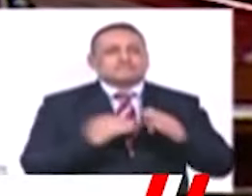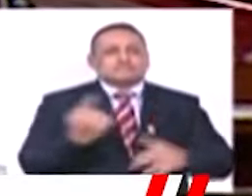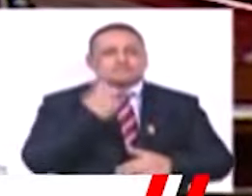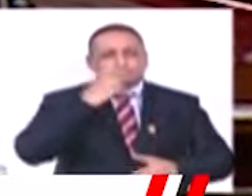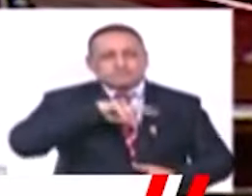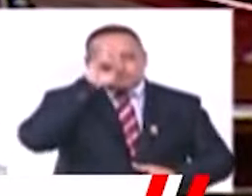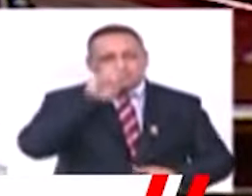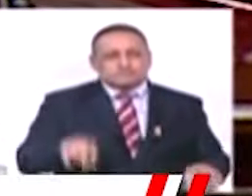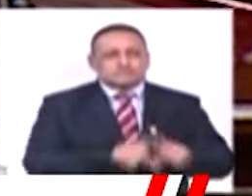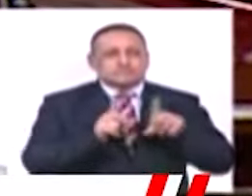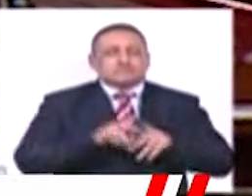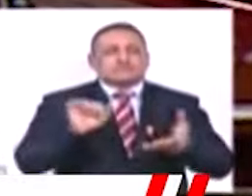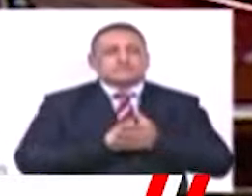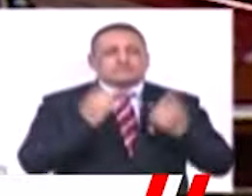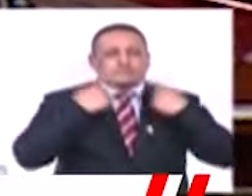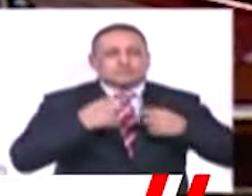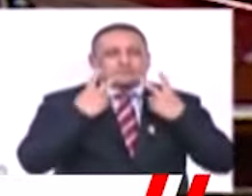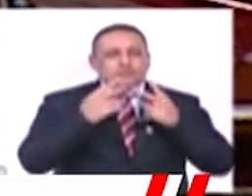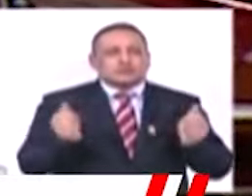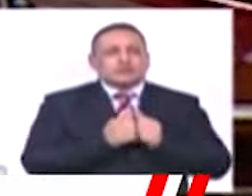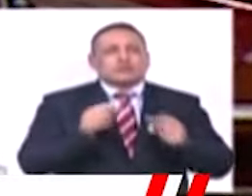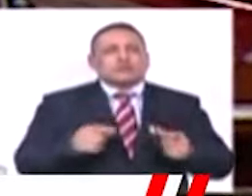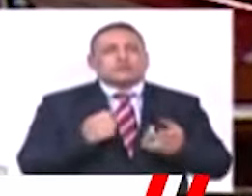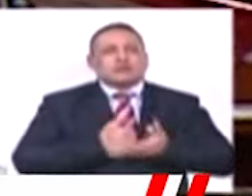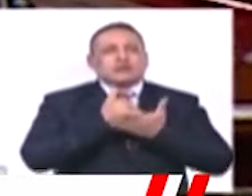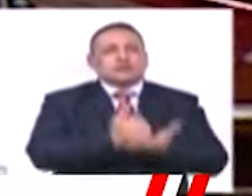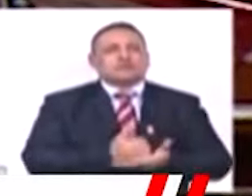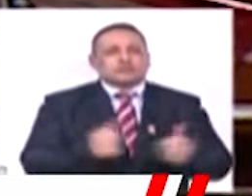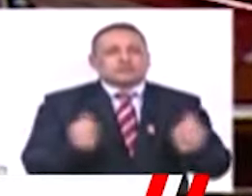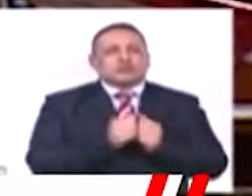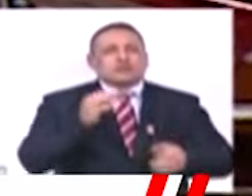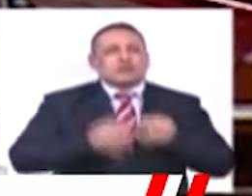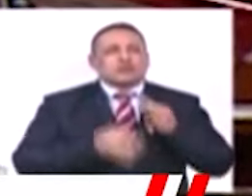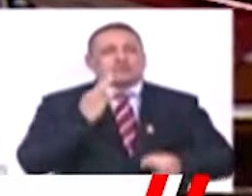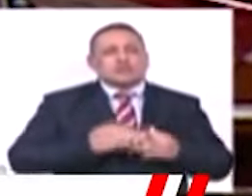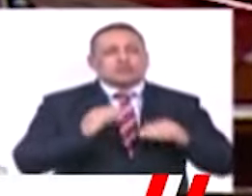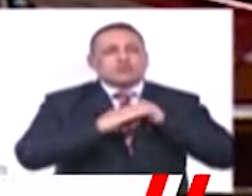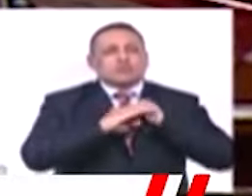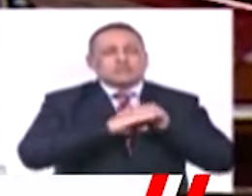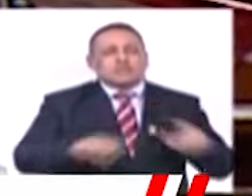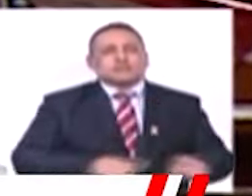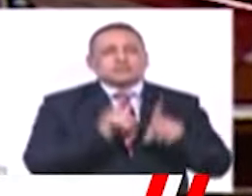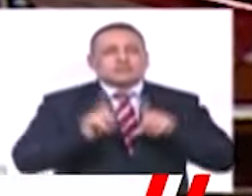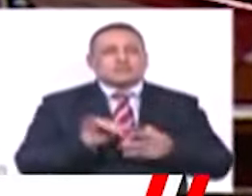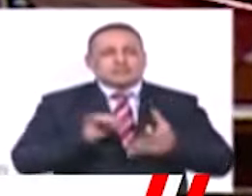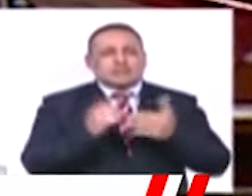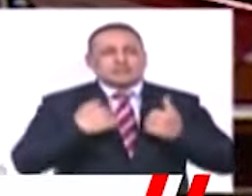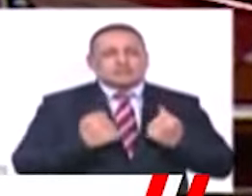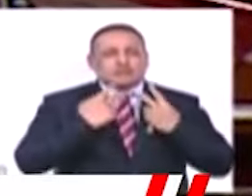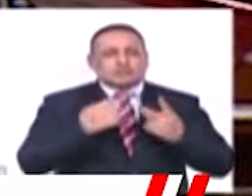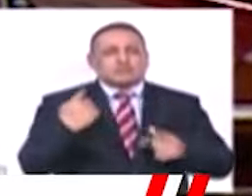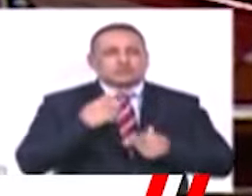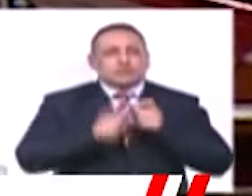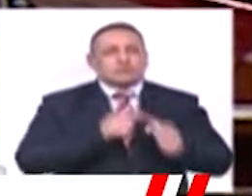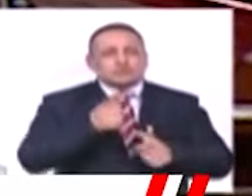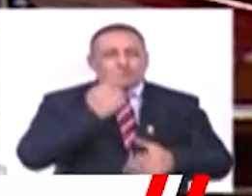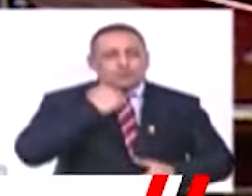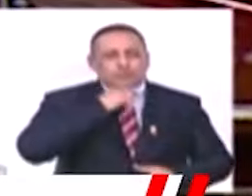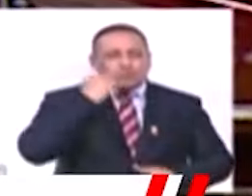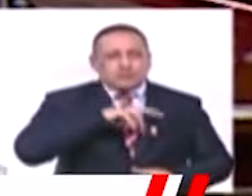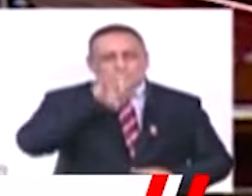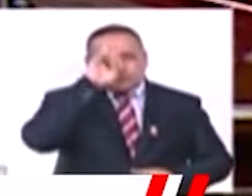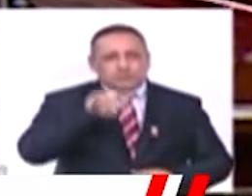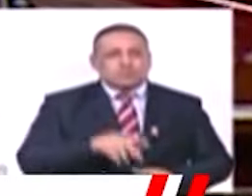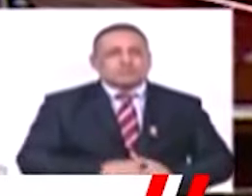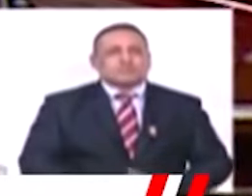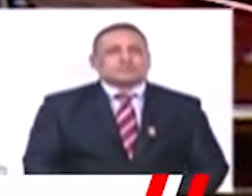Perú, creando las condiciones para que el bienestar, la justicia y la igualdad alcancen a todas las peruanas, a todos